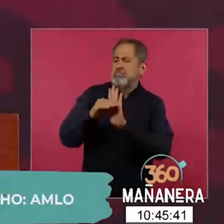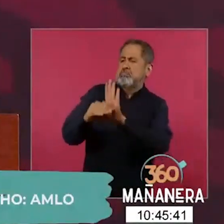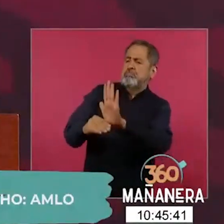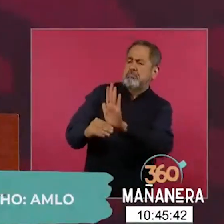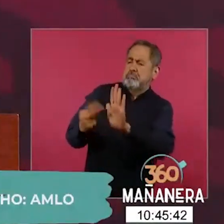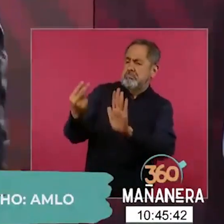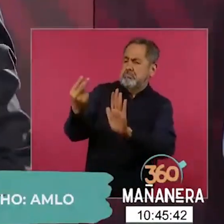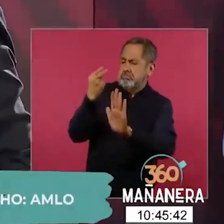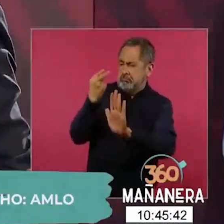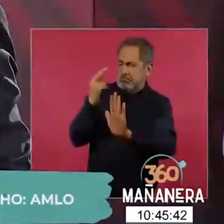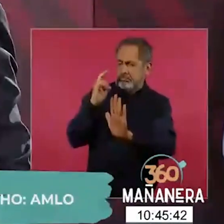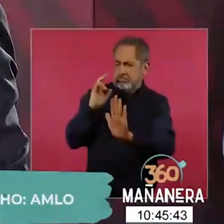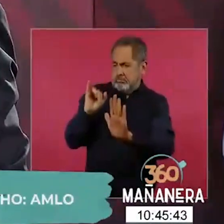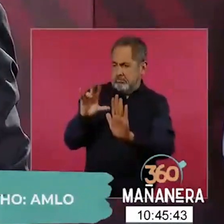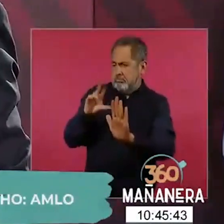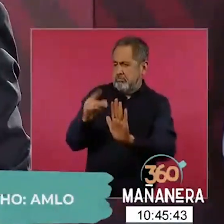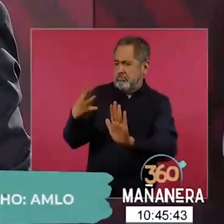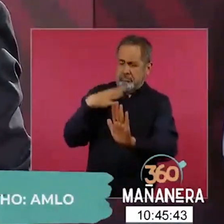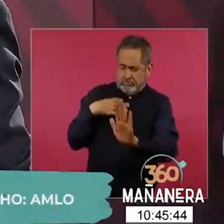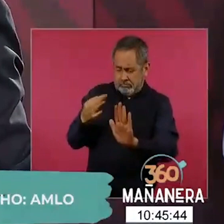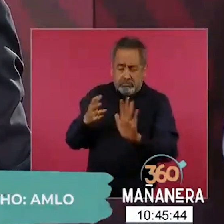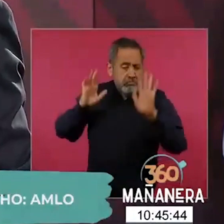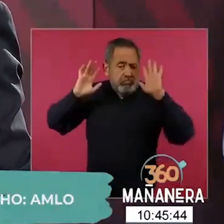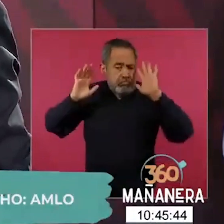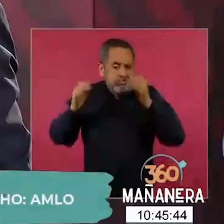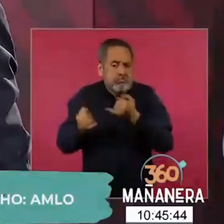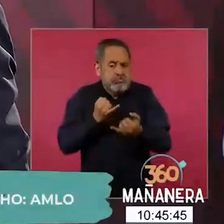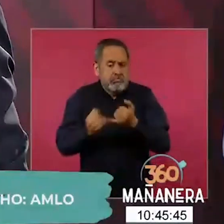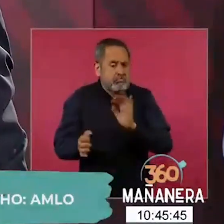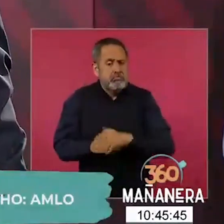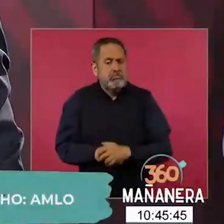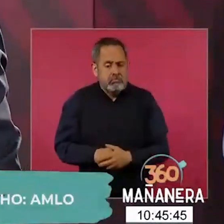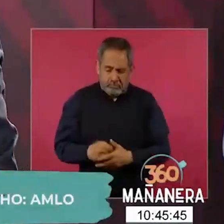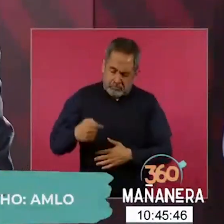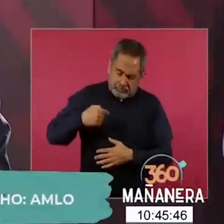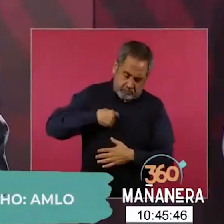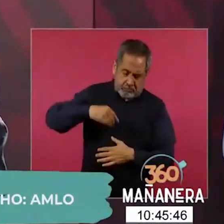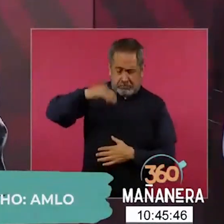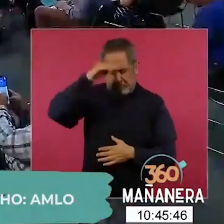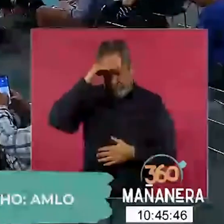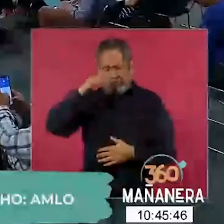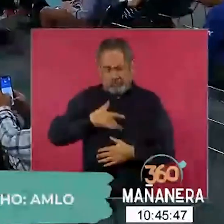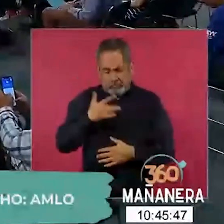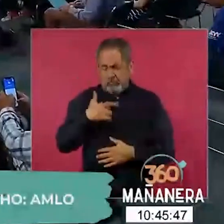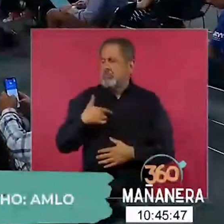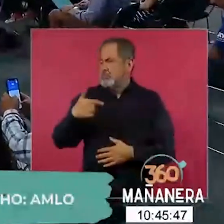esto, ya, ahí está. Y considero de que